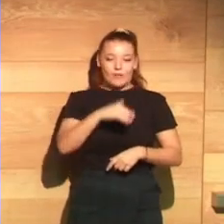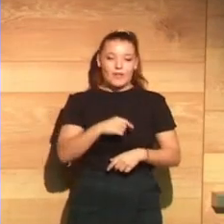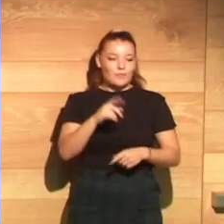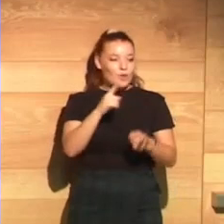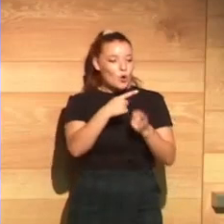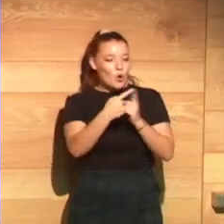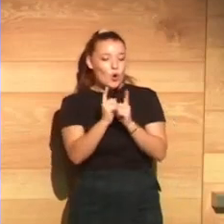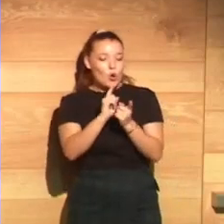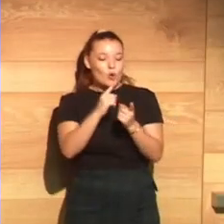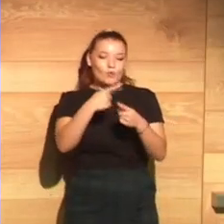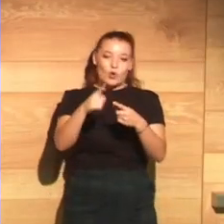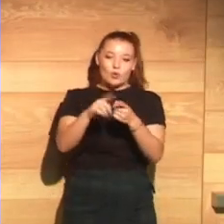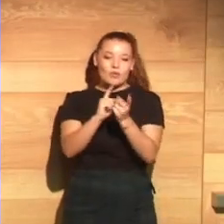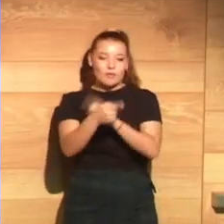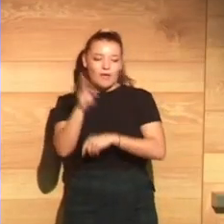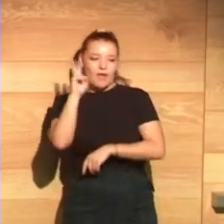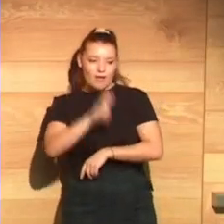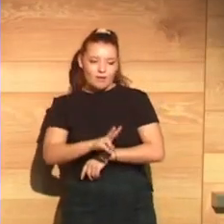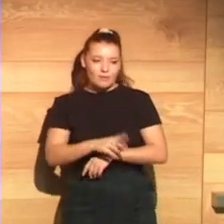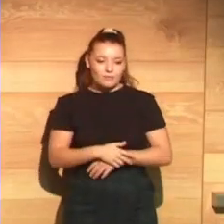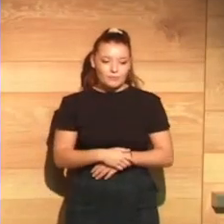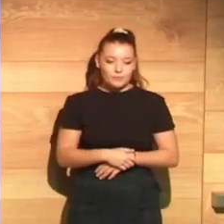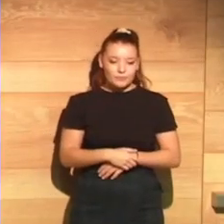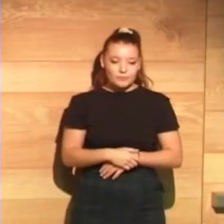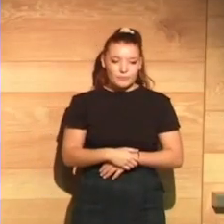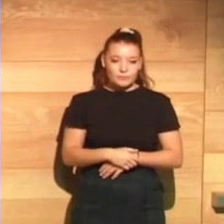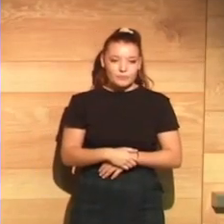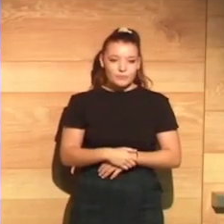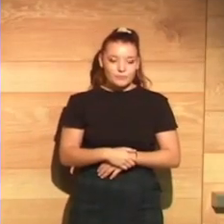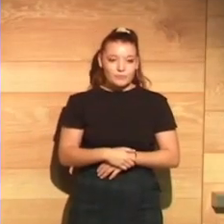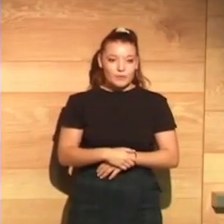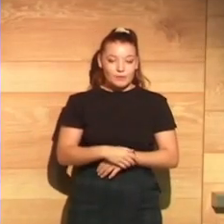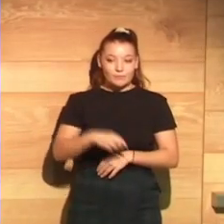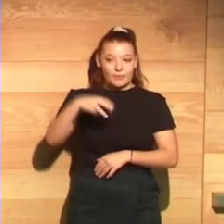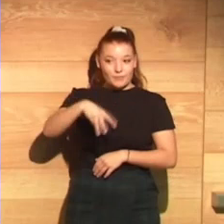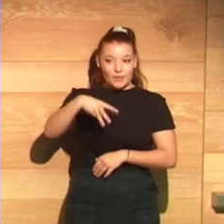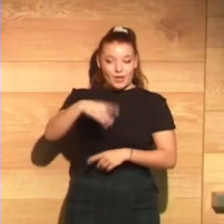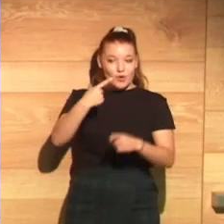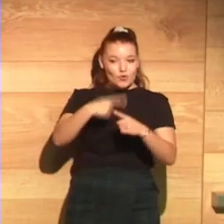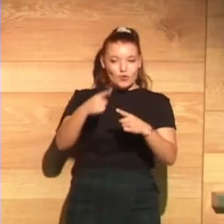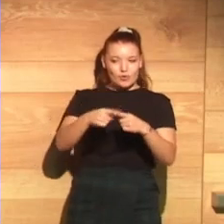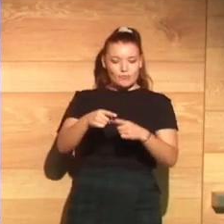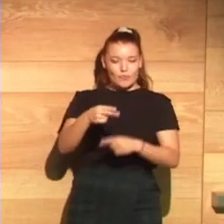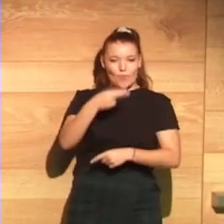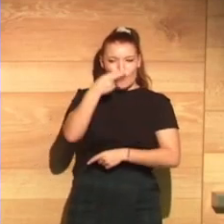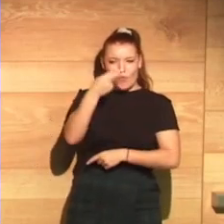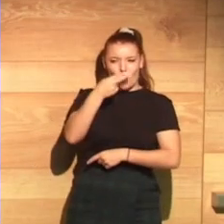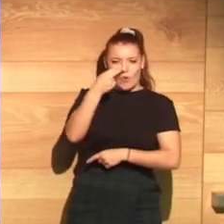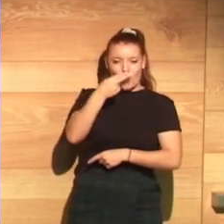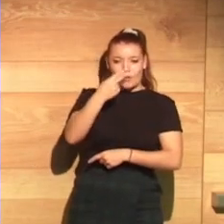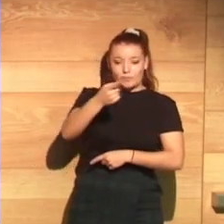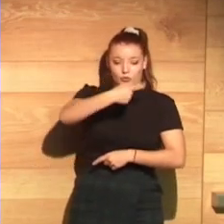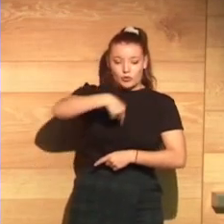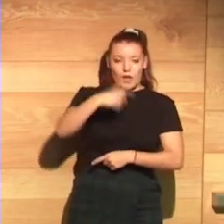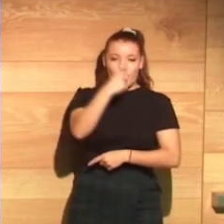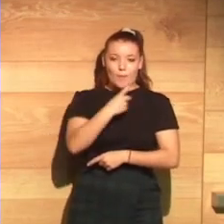otra forma totalmente diferente. Totalmente. Incluso esta Marilyn, que hay cosas muy, muy, muy potentes, porque es